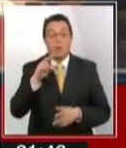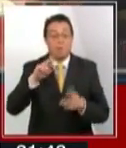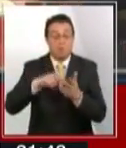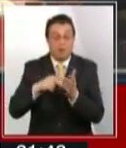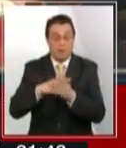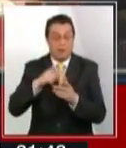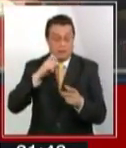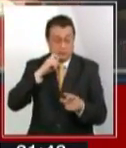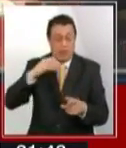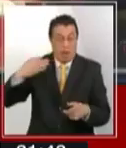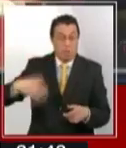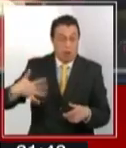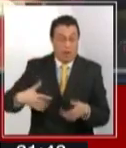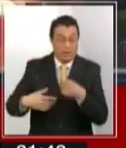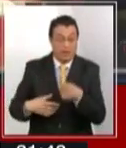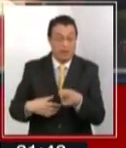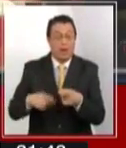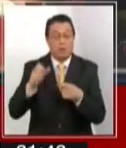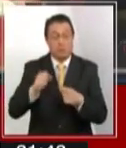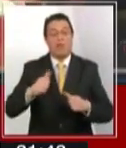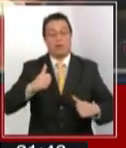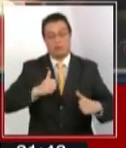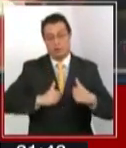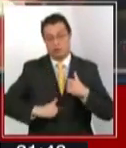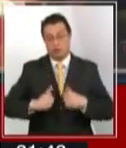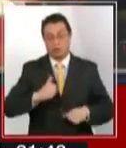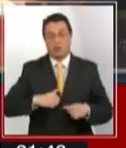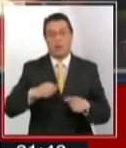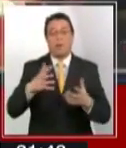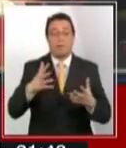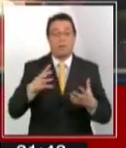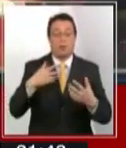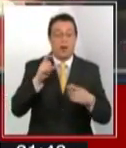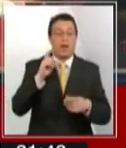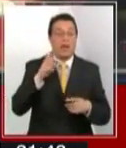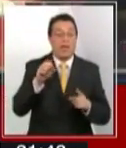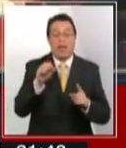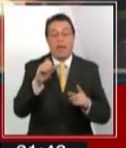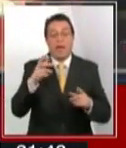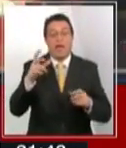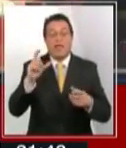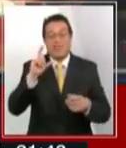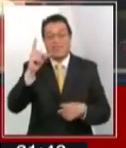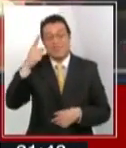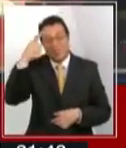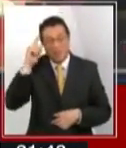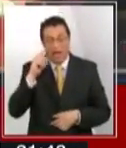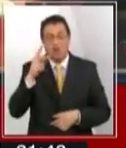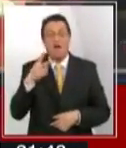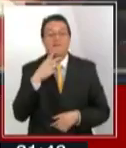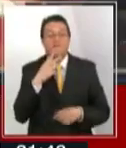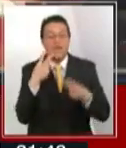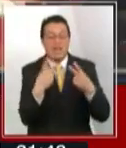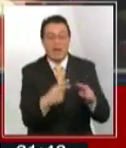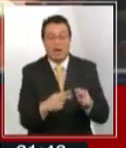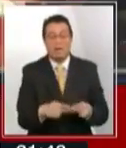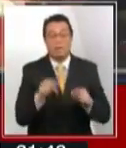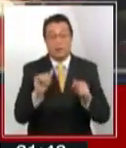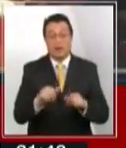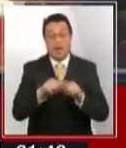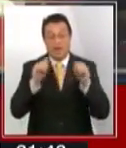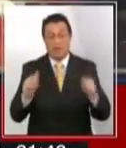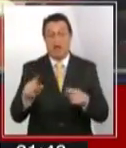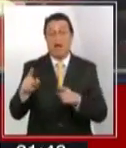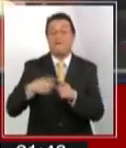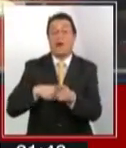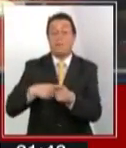pueden sufrir un grave daño a su vida, sino que además tenemos problemas con el alejamiento de su